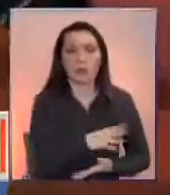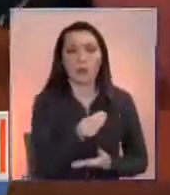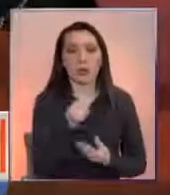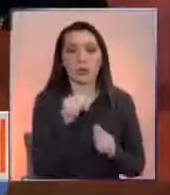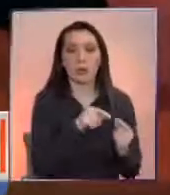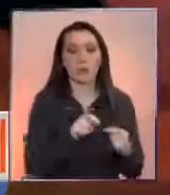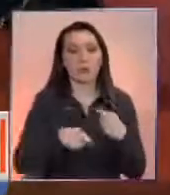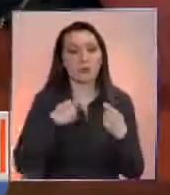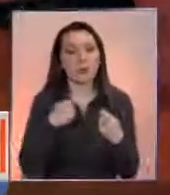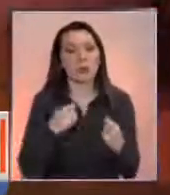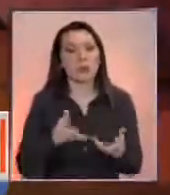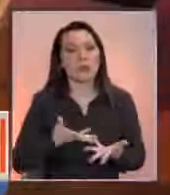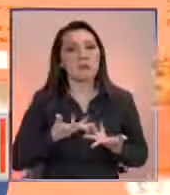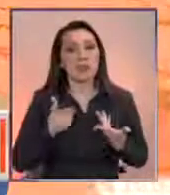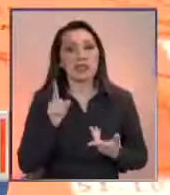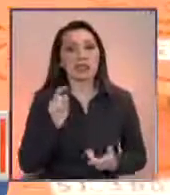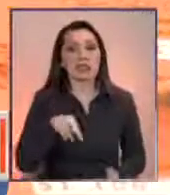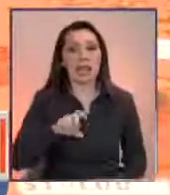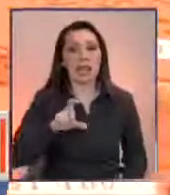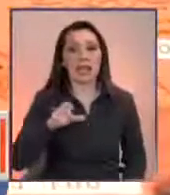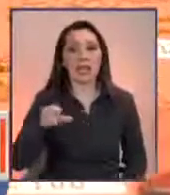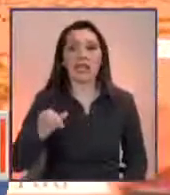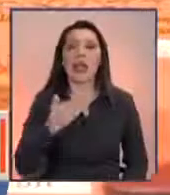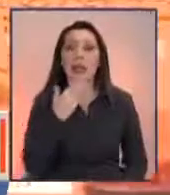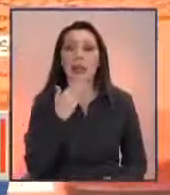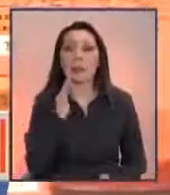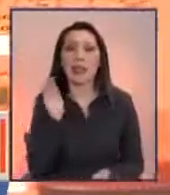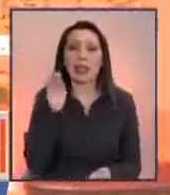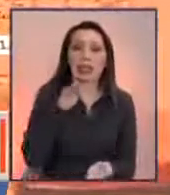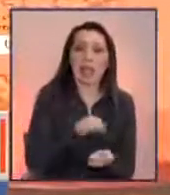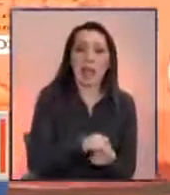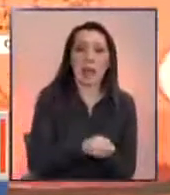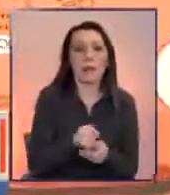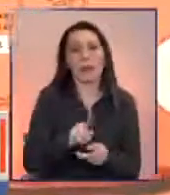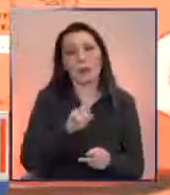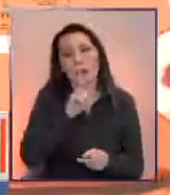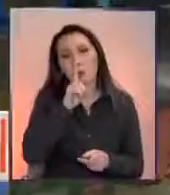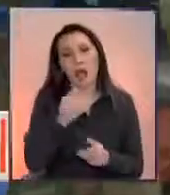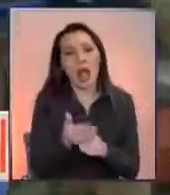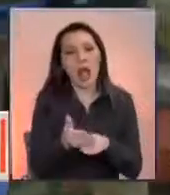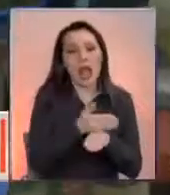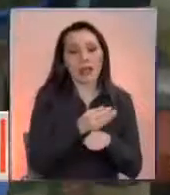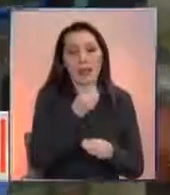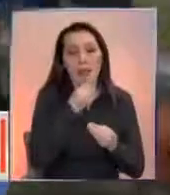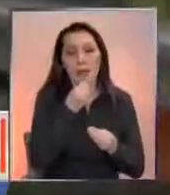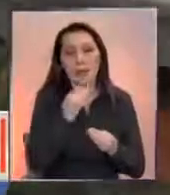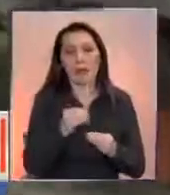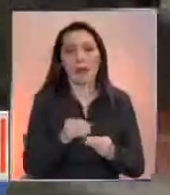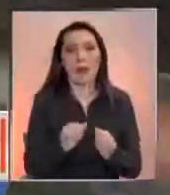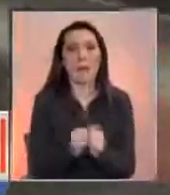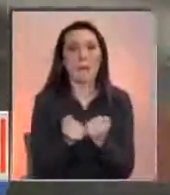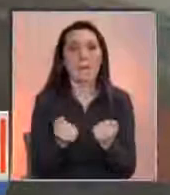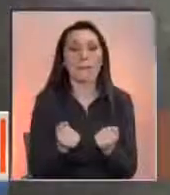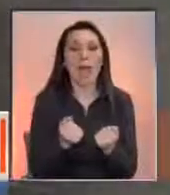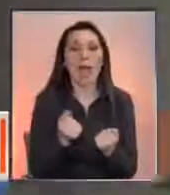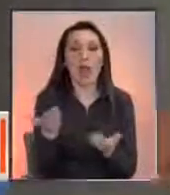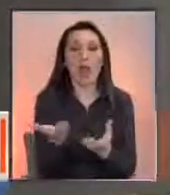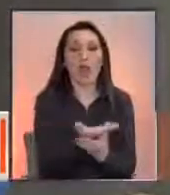de una refrescante sangría y de las típicas tapas, que son esta especie de aperitivos. Este es el pan con tomate, que es lo que